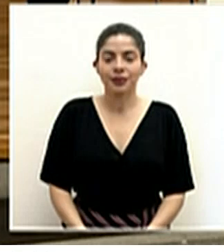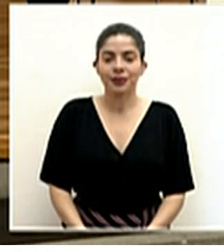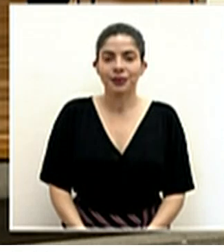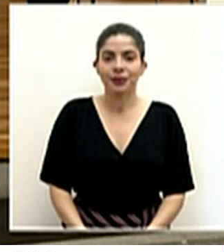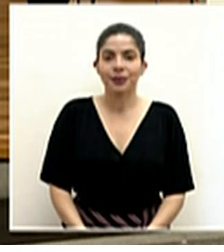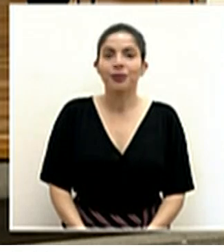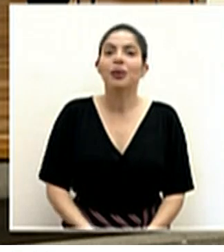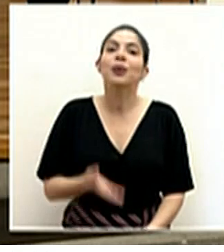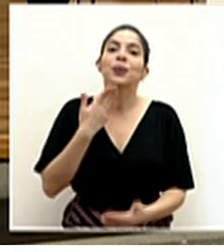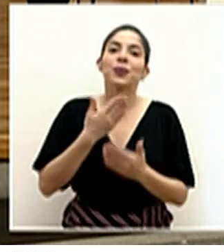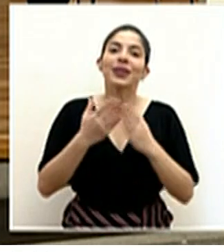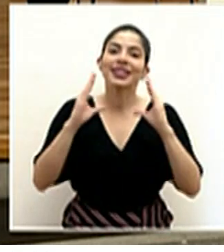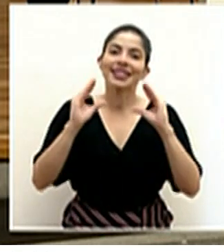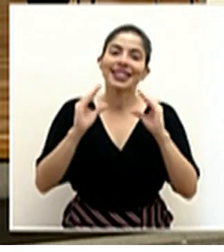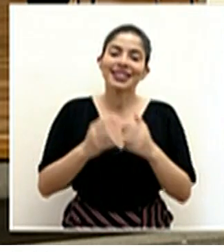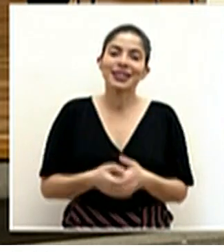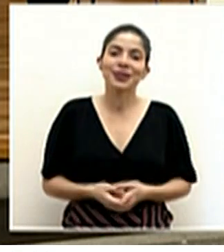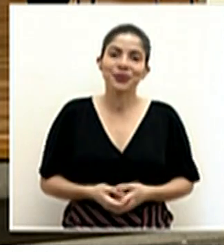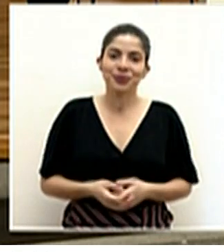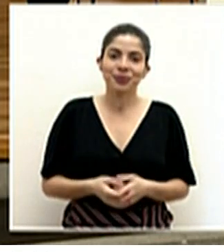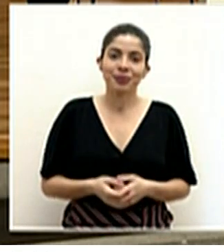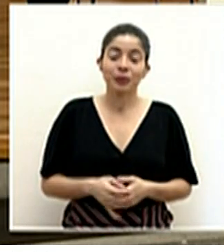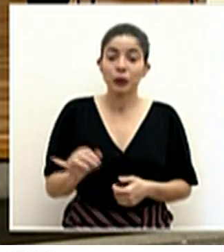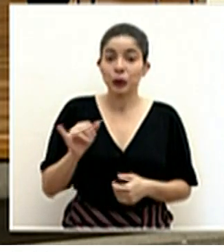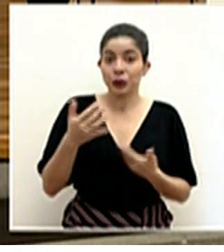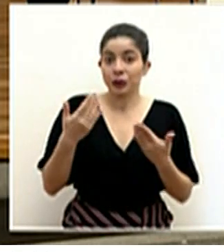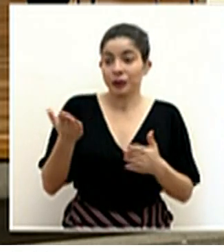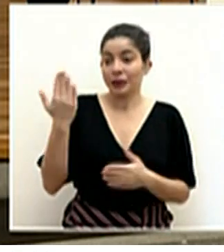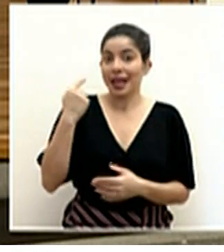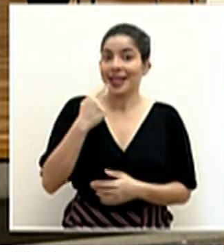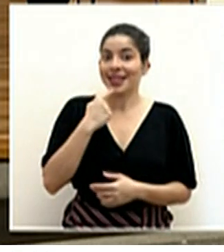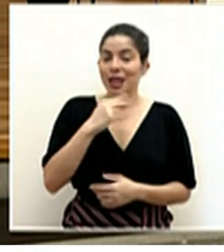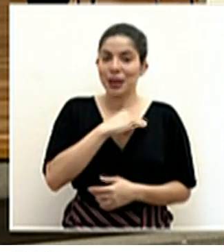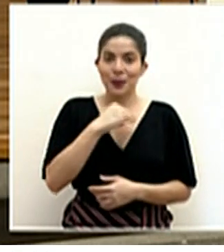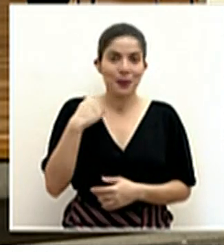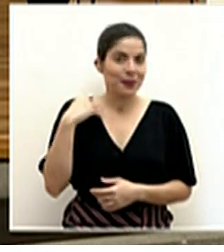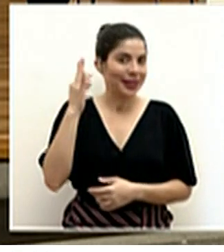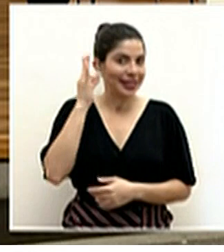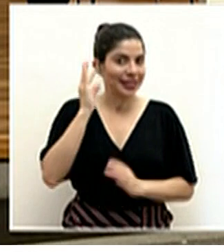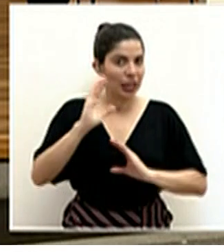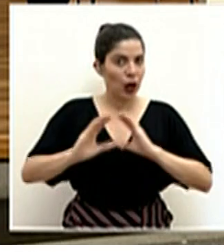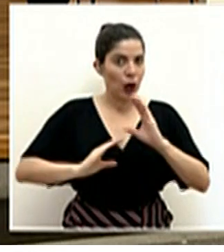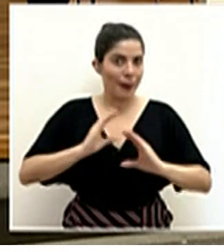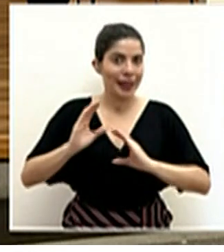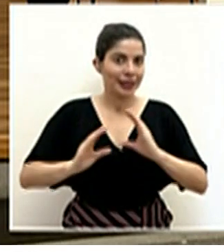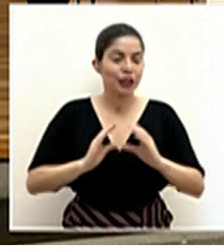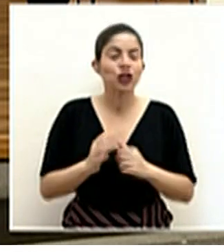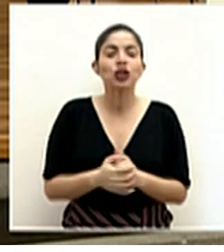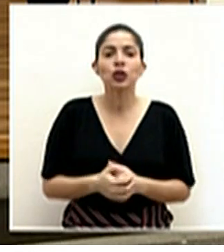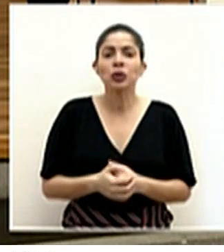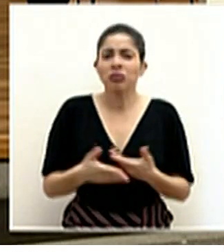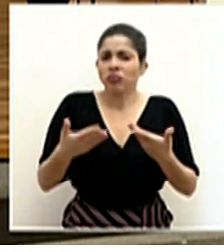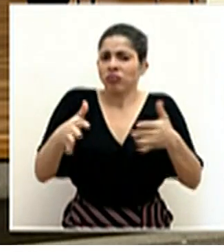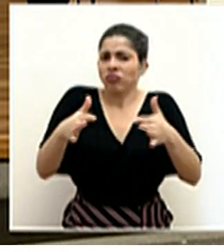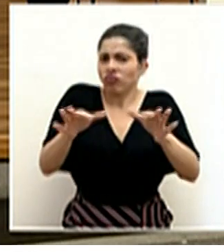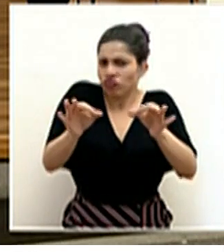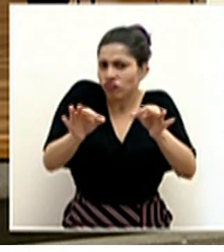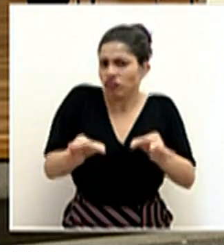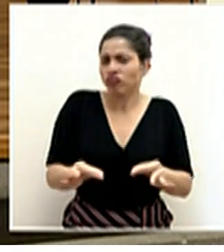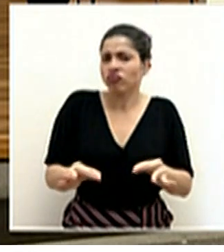Muy buenas tardes. Como nos mencionó la señora ministra de Comercio, se ha